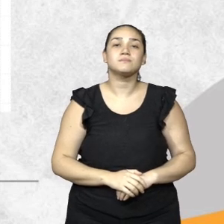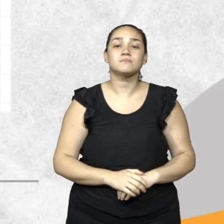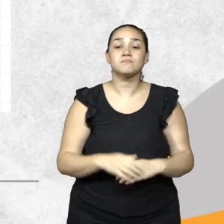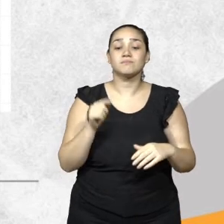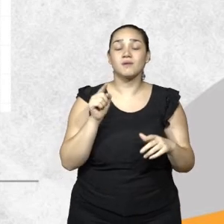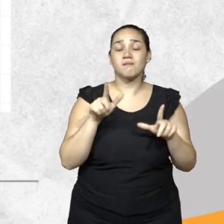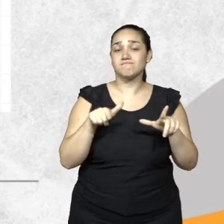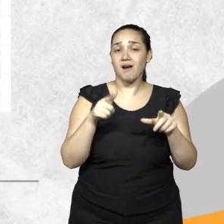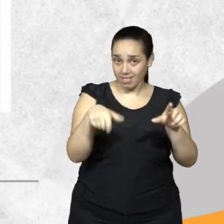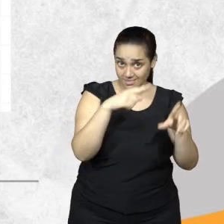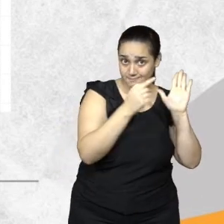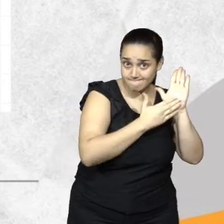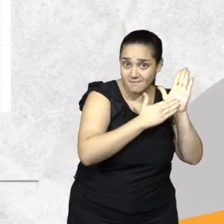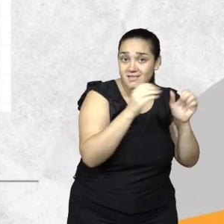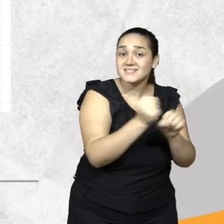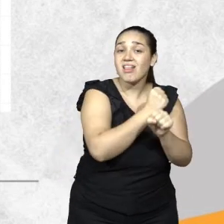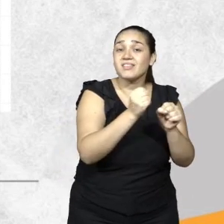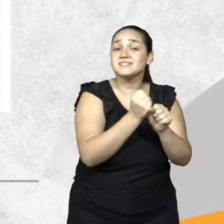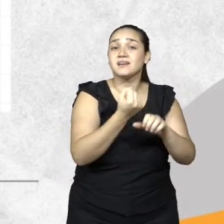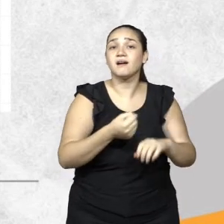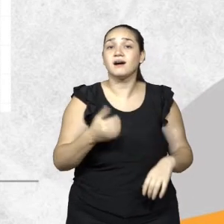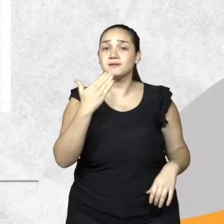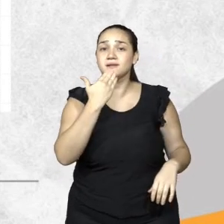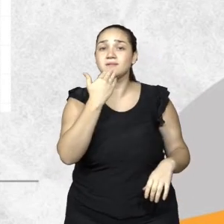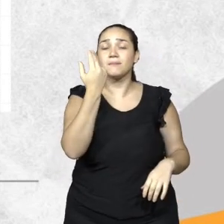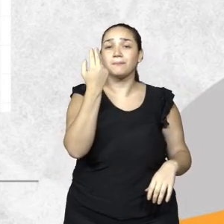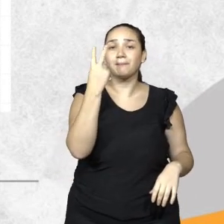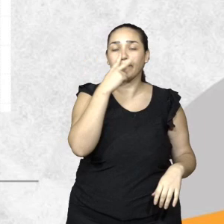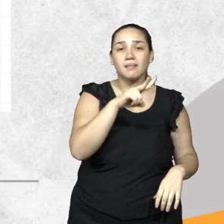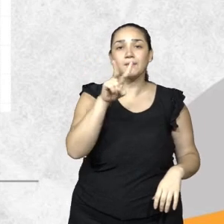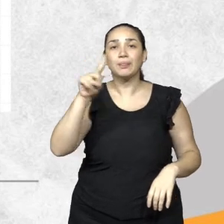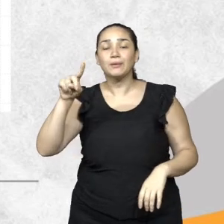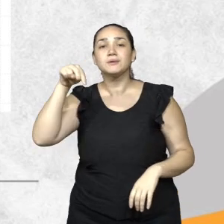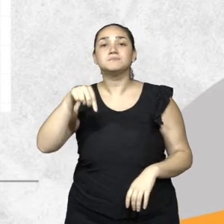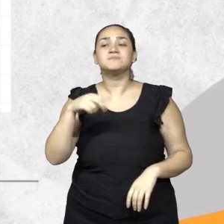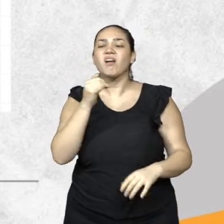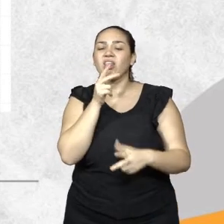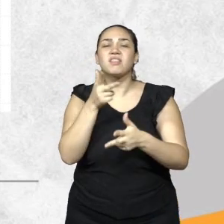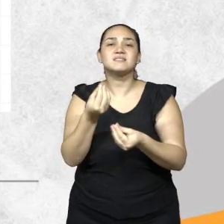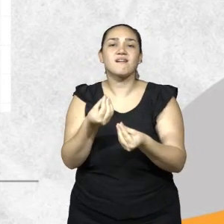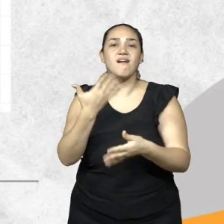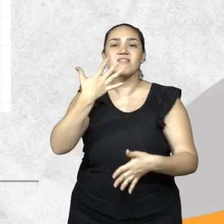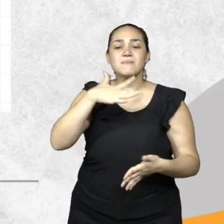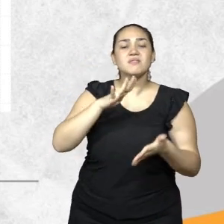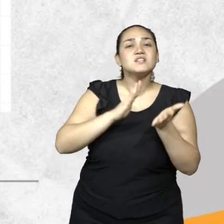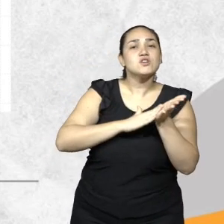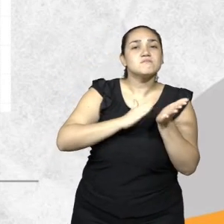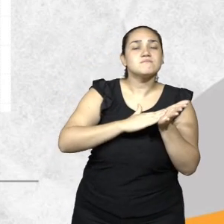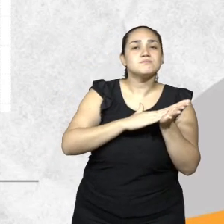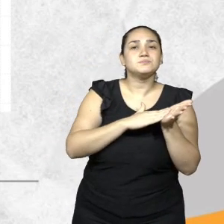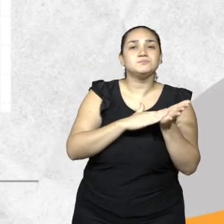En esta sentencia del 1 de abril del 2021, la Corte Suprema de Justicia de Chile nos dice que la interpretación